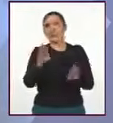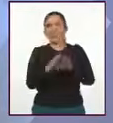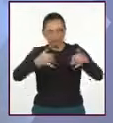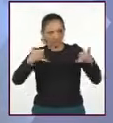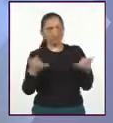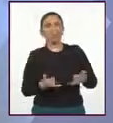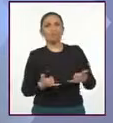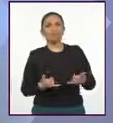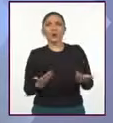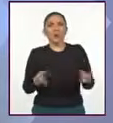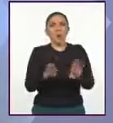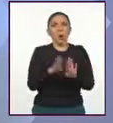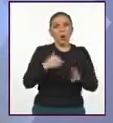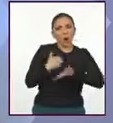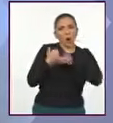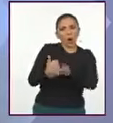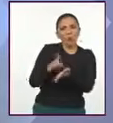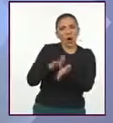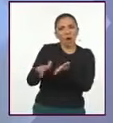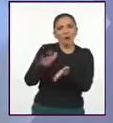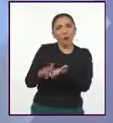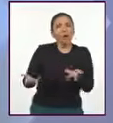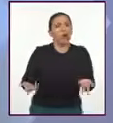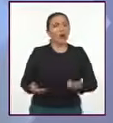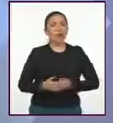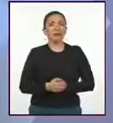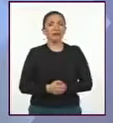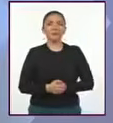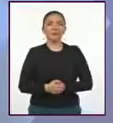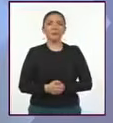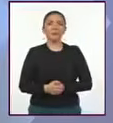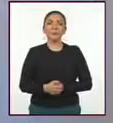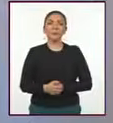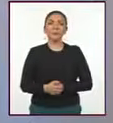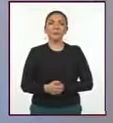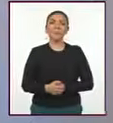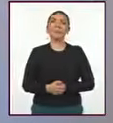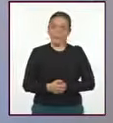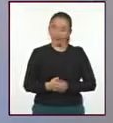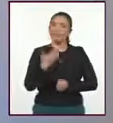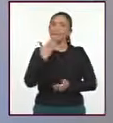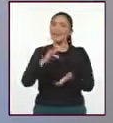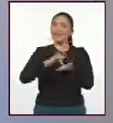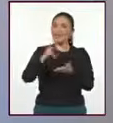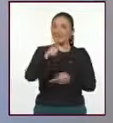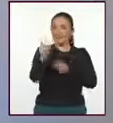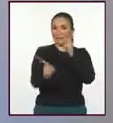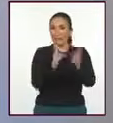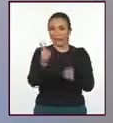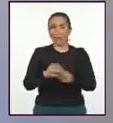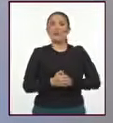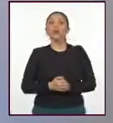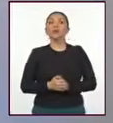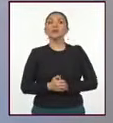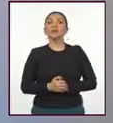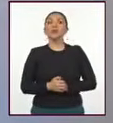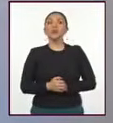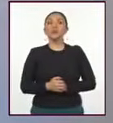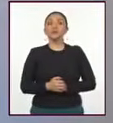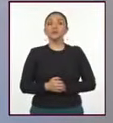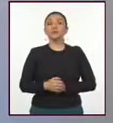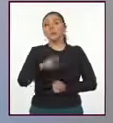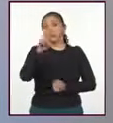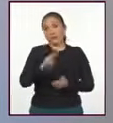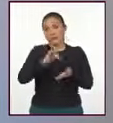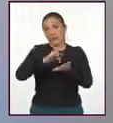¿cómo podemos apoyarnos para estos temas? Muy bien, muchas gracias por sus preguntas y antes que nada se les agradece el que